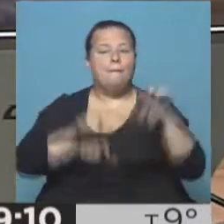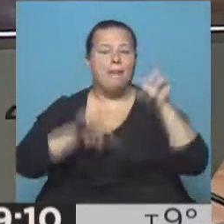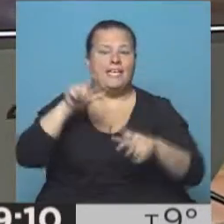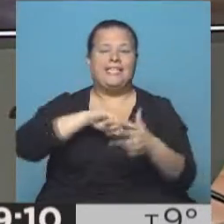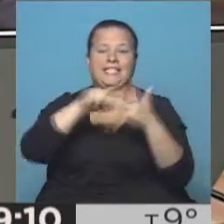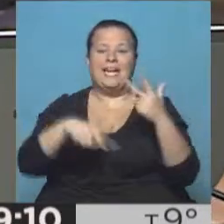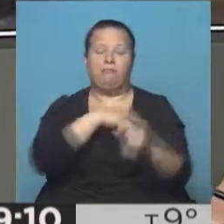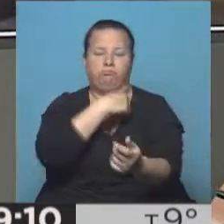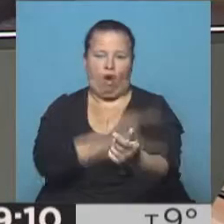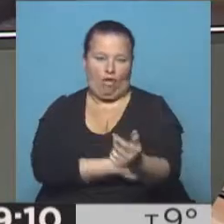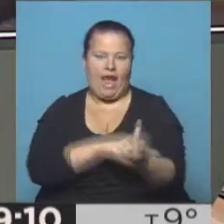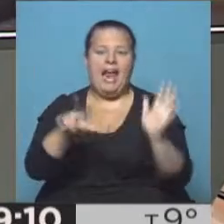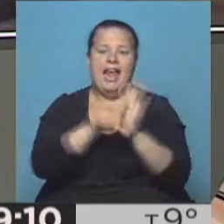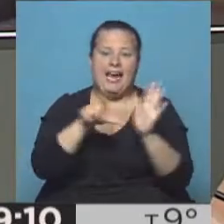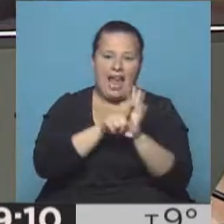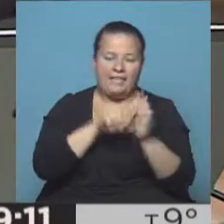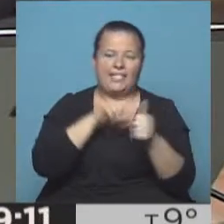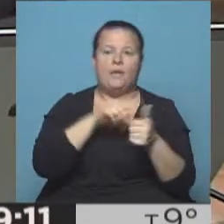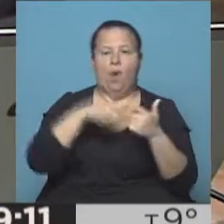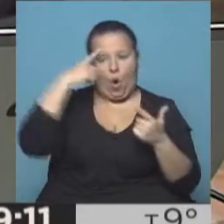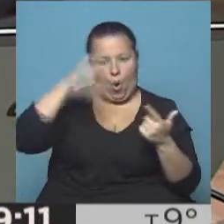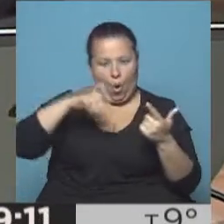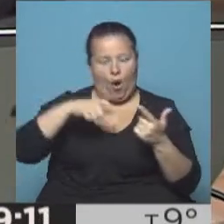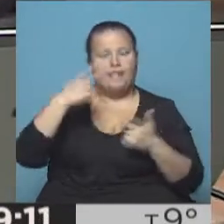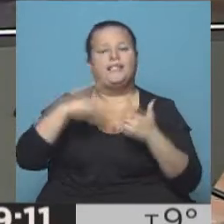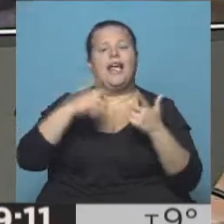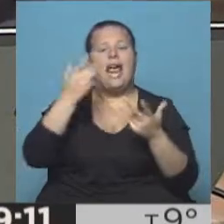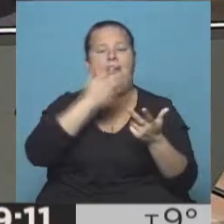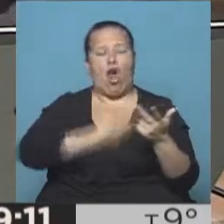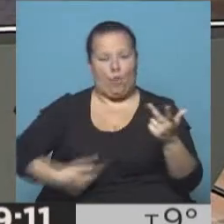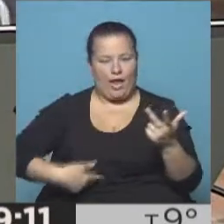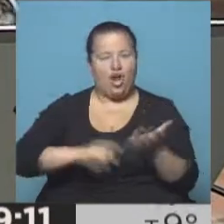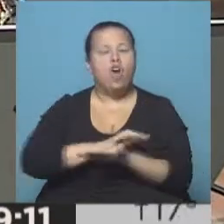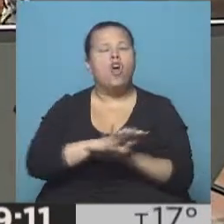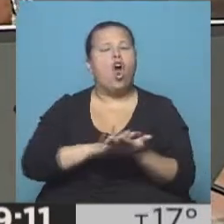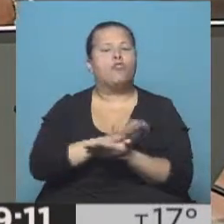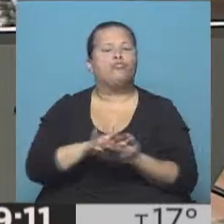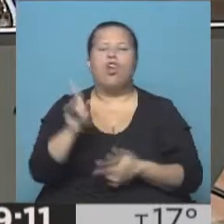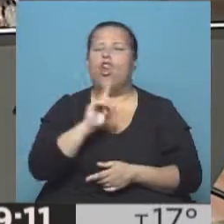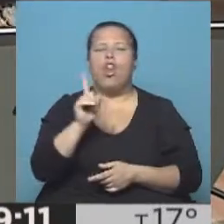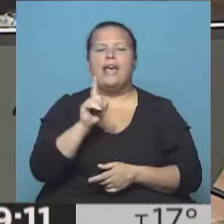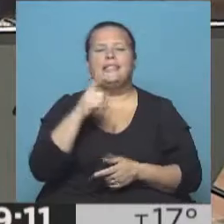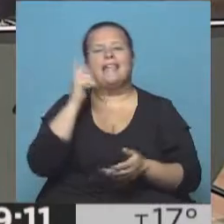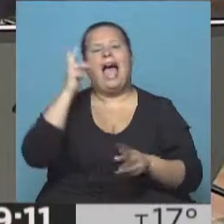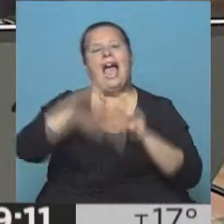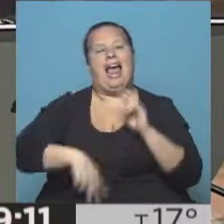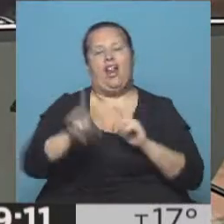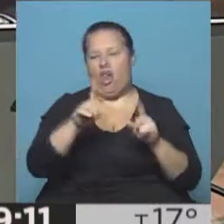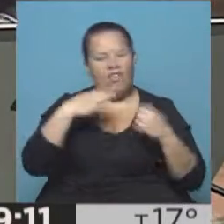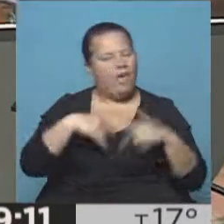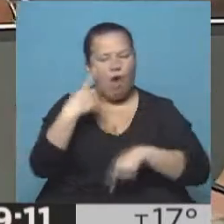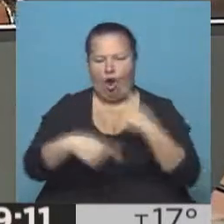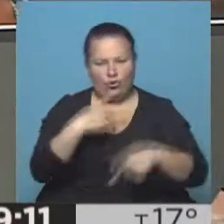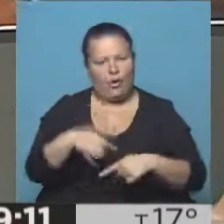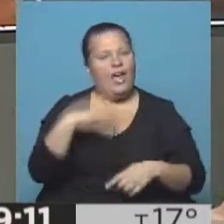tres poderes, es decir, el legislativo, el judicial y el ejecutivo. La corrupción no debe ser prescribible, o sea, por lo